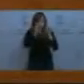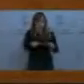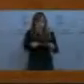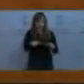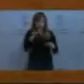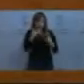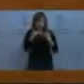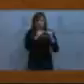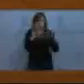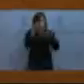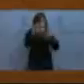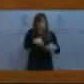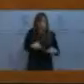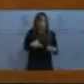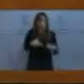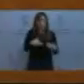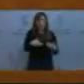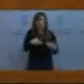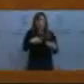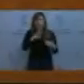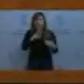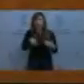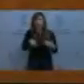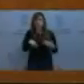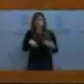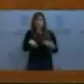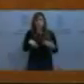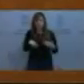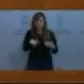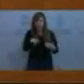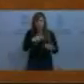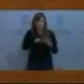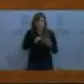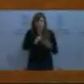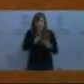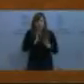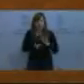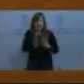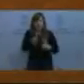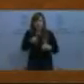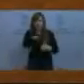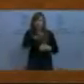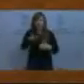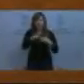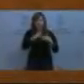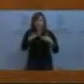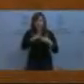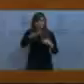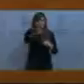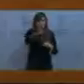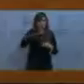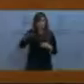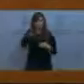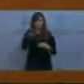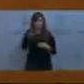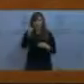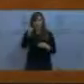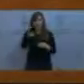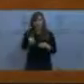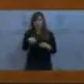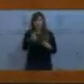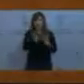inequidad en el acceso al tratamiento de reperfusión, no estoy hablando de intervención, entre los usuarios de unas zonas y otras, y en todo se